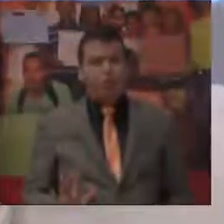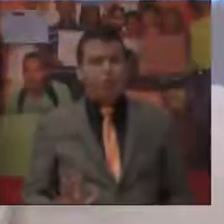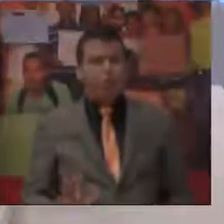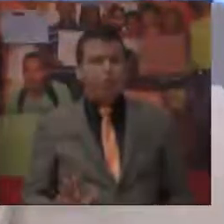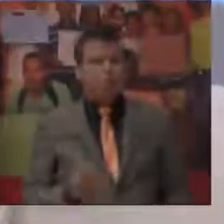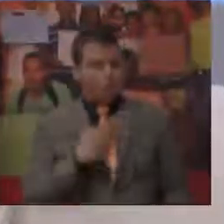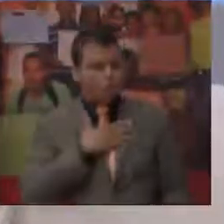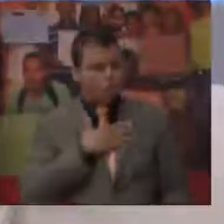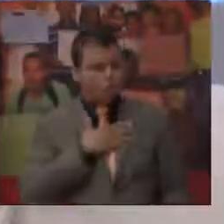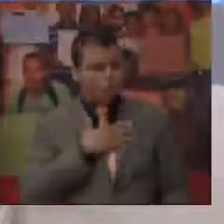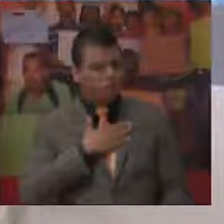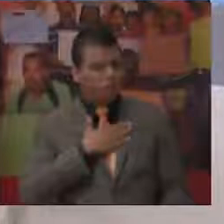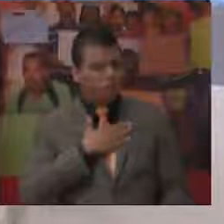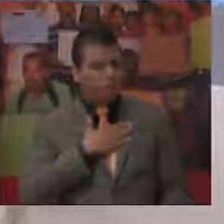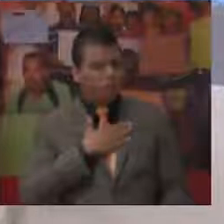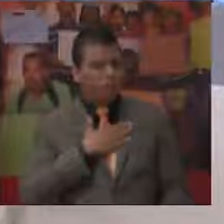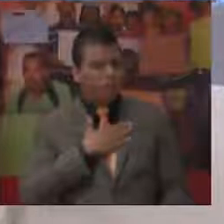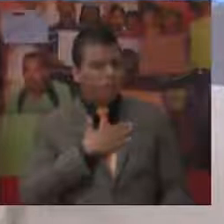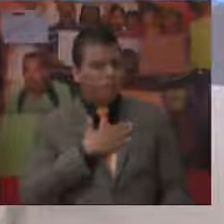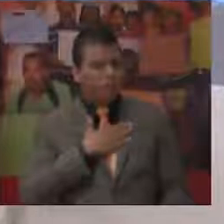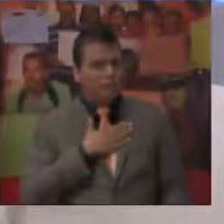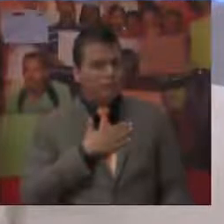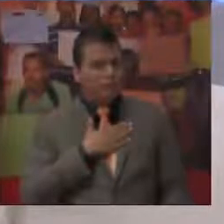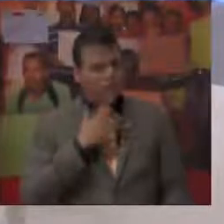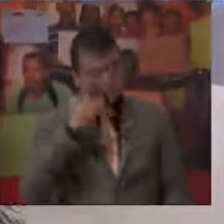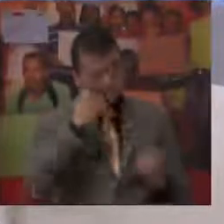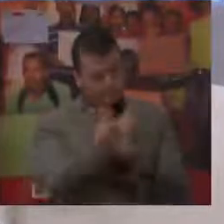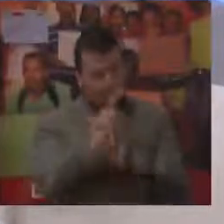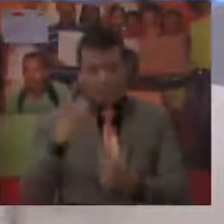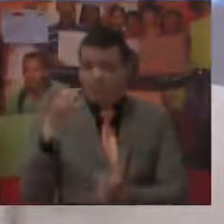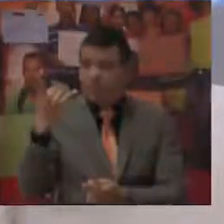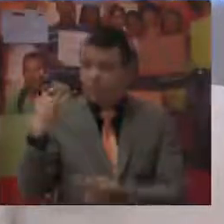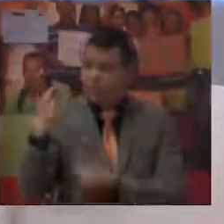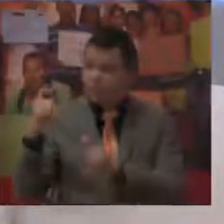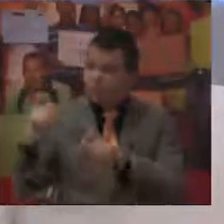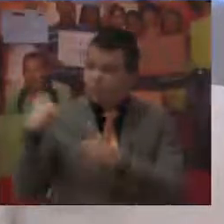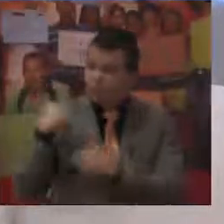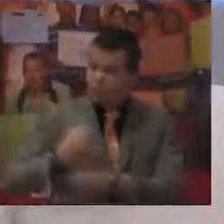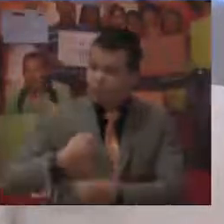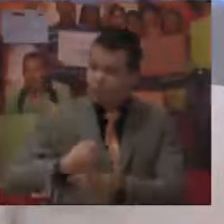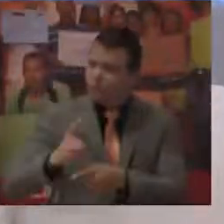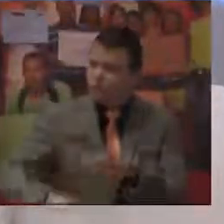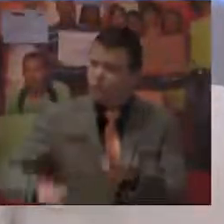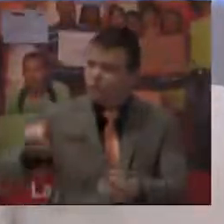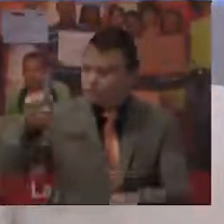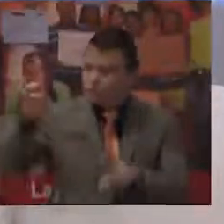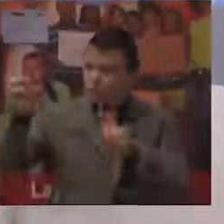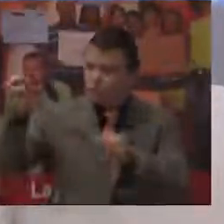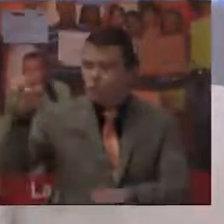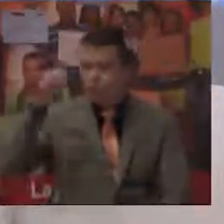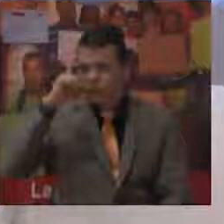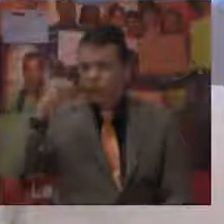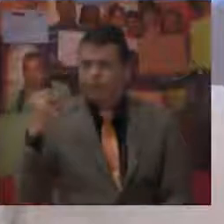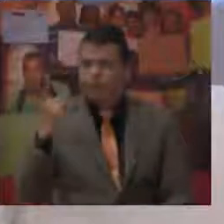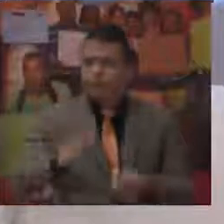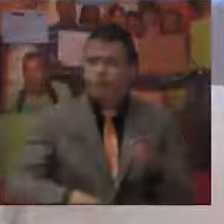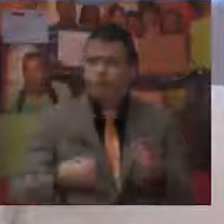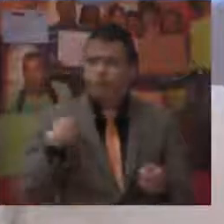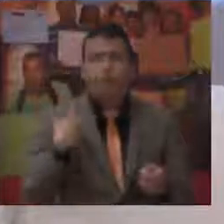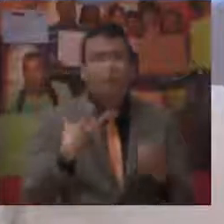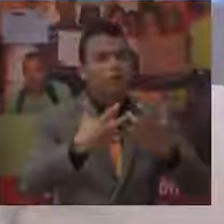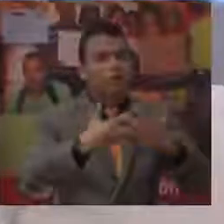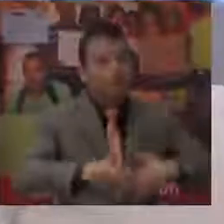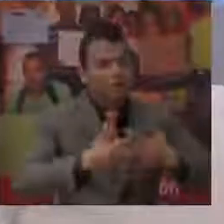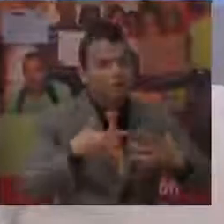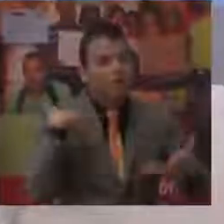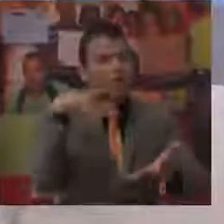la posibilidad de no poder acceder a un empleo público y darle cara a todo un país donde ya yo voy a llegar ante un empresario de mi